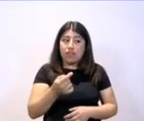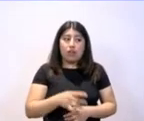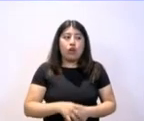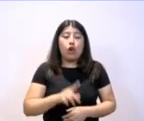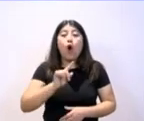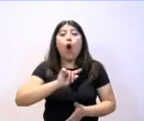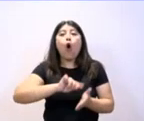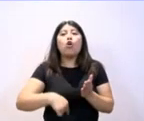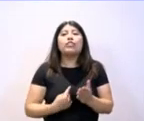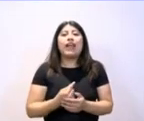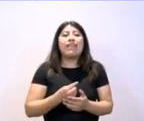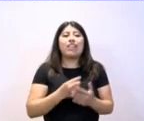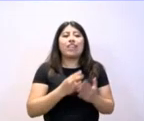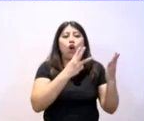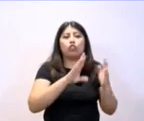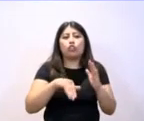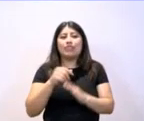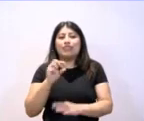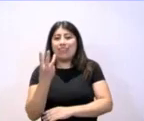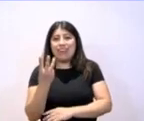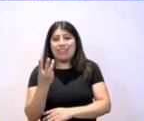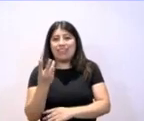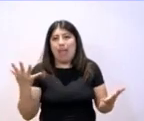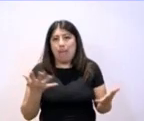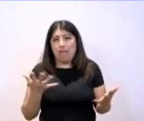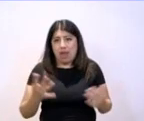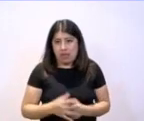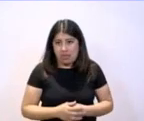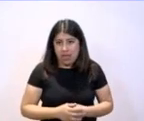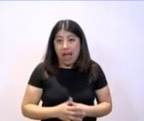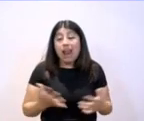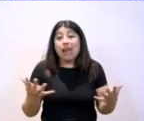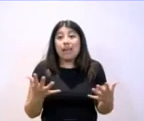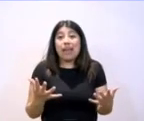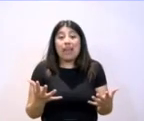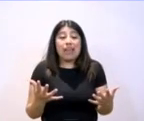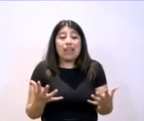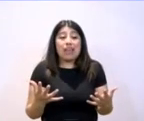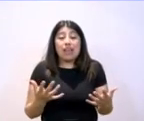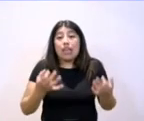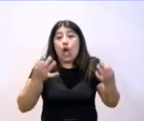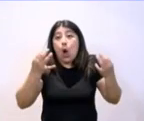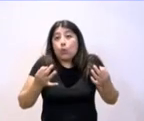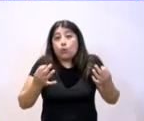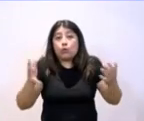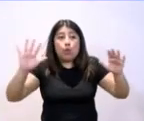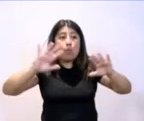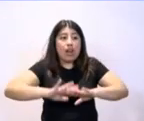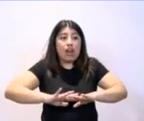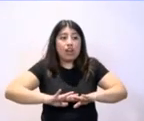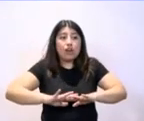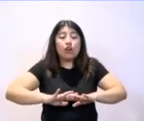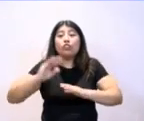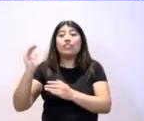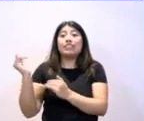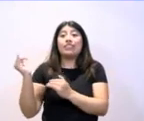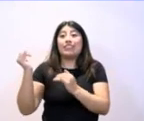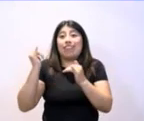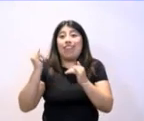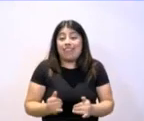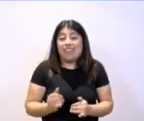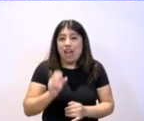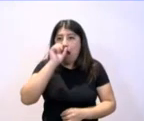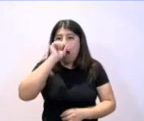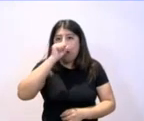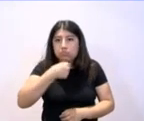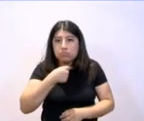contratan de 8 a 3, que es cuando hay emergencias. Mire, la emergencia se produce cuando una noche llega una persona alcoholizada en un estado de ebriedad